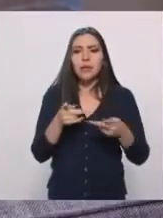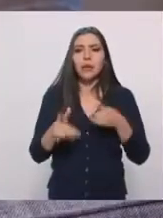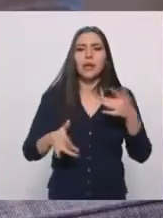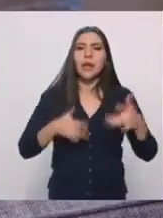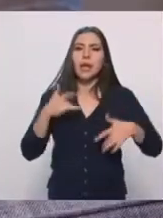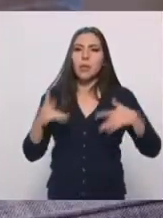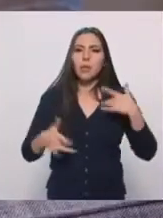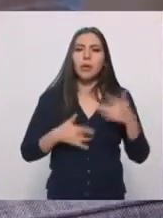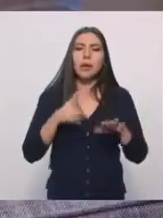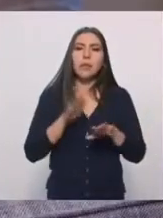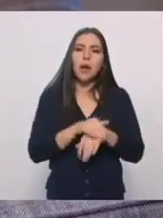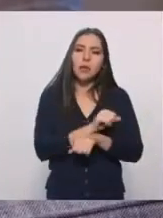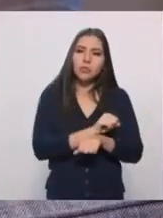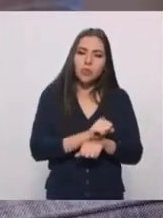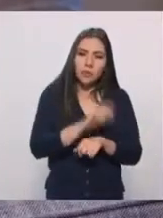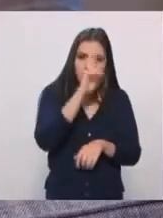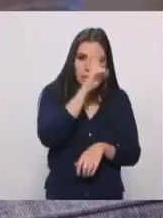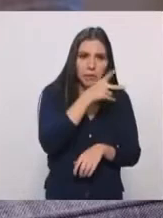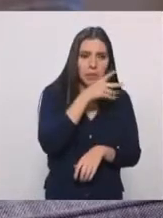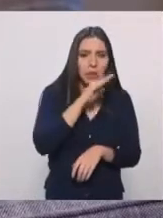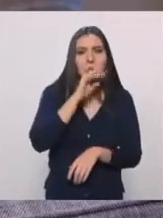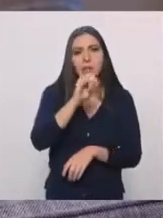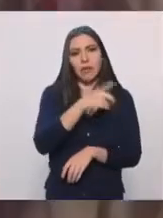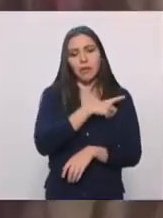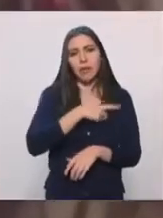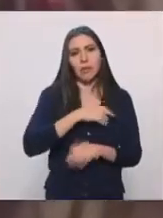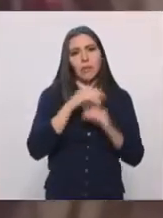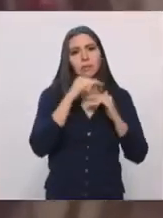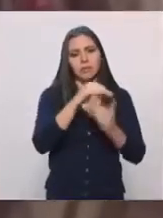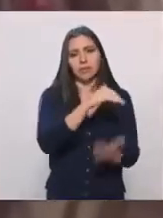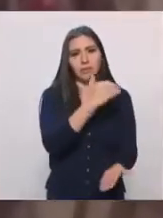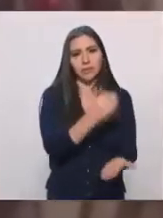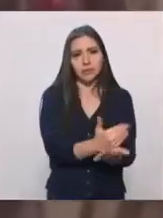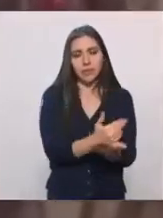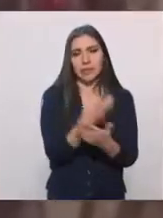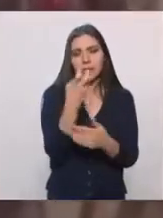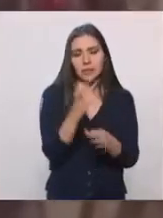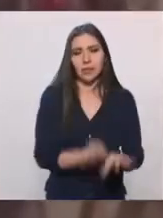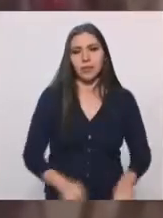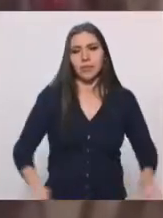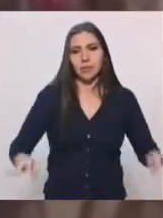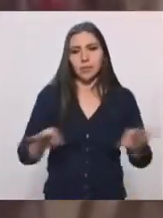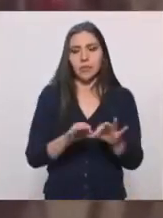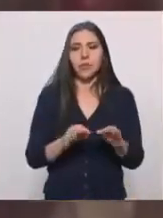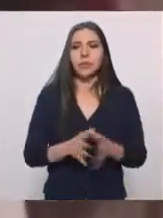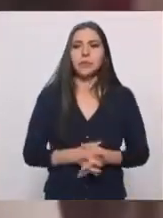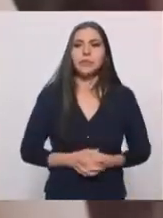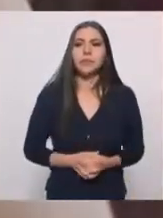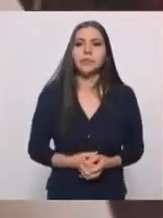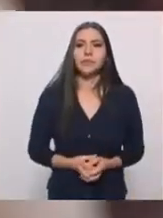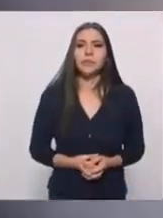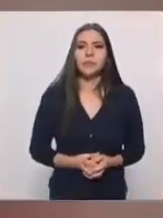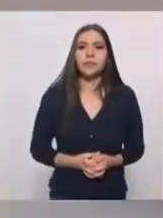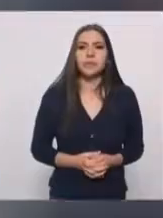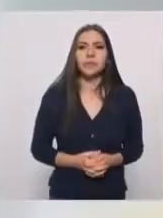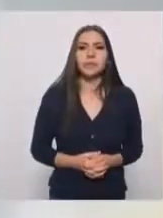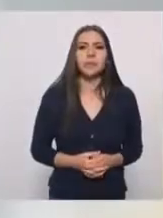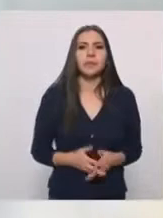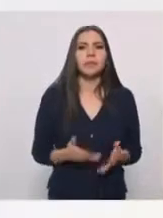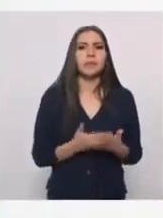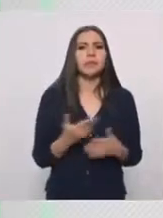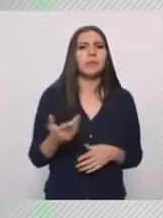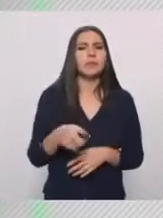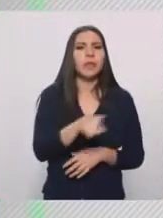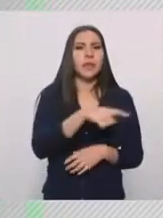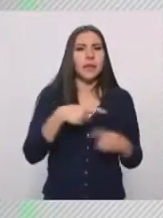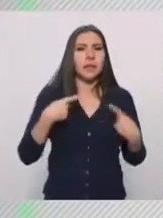más sutileza, pero hay que marcarlos, es importante, ¿no? Aldo, para Romper esas finalizar, expectativas, sí. ¿algún consejo que quieras darle a